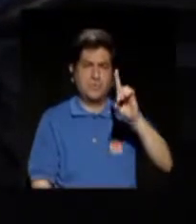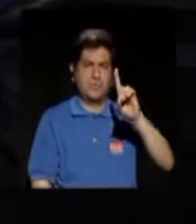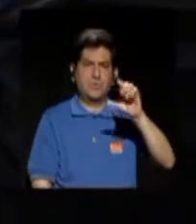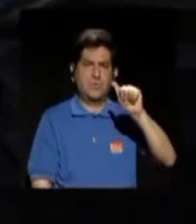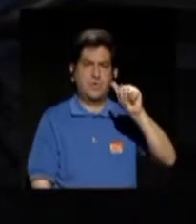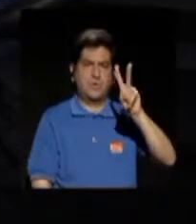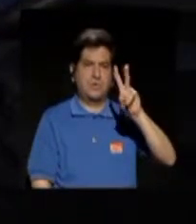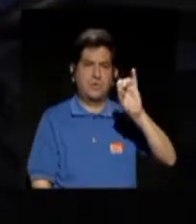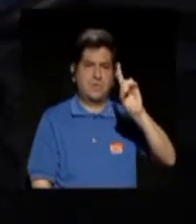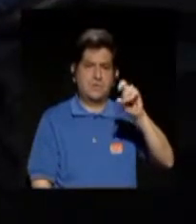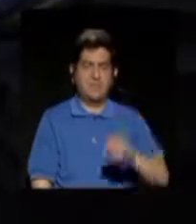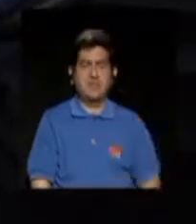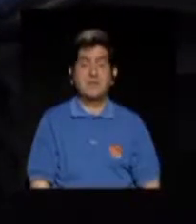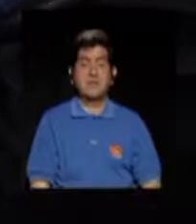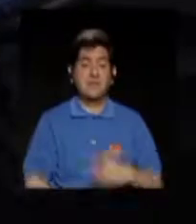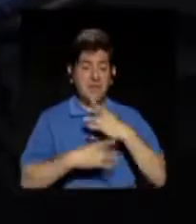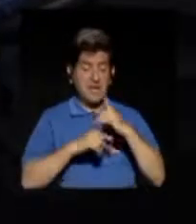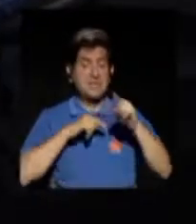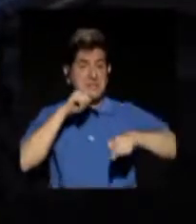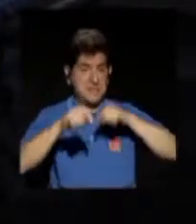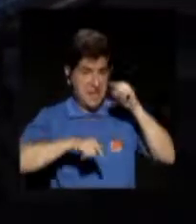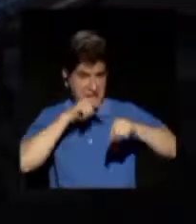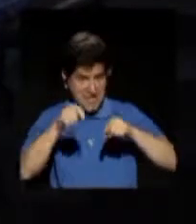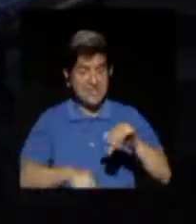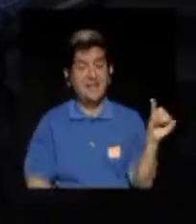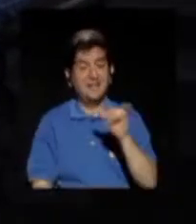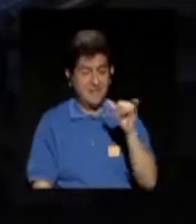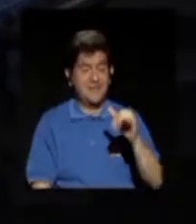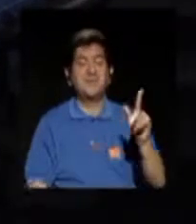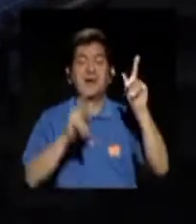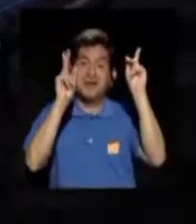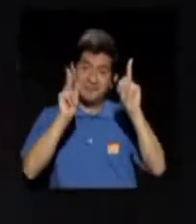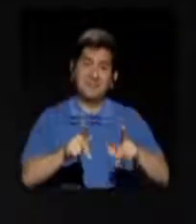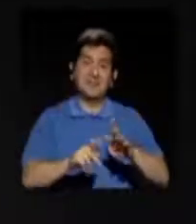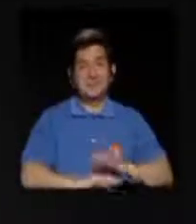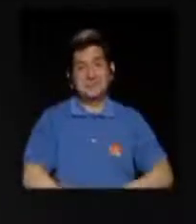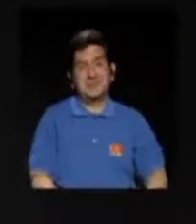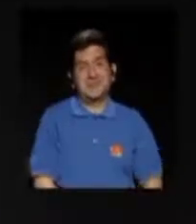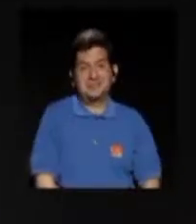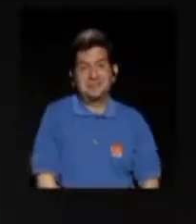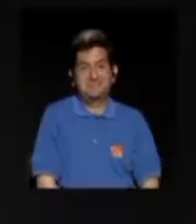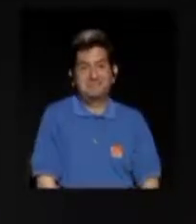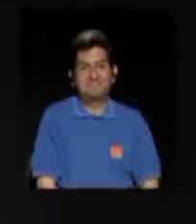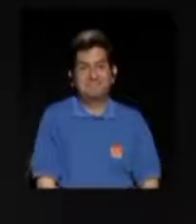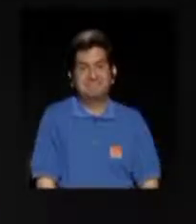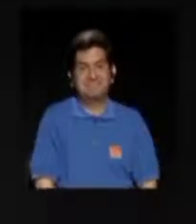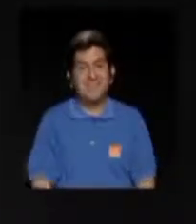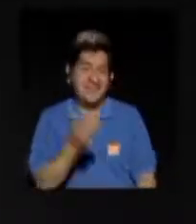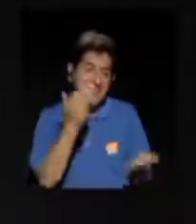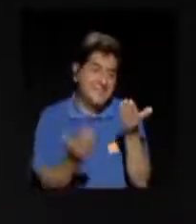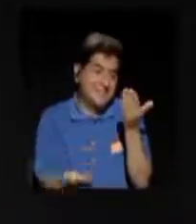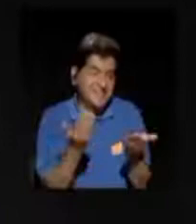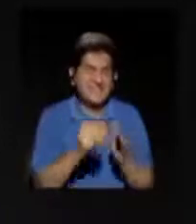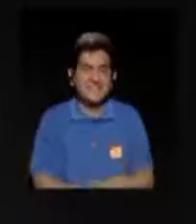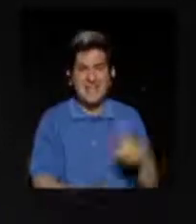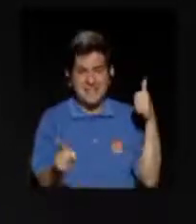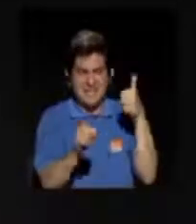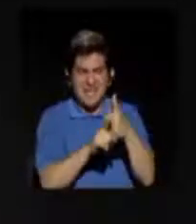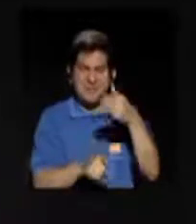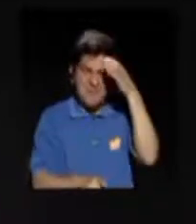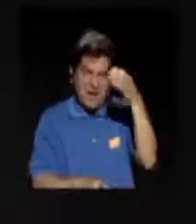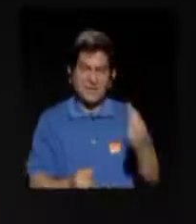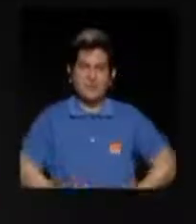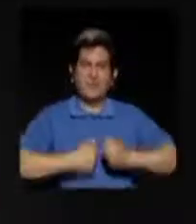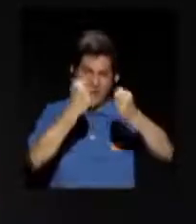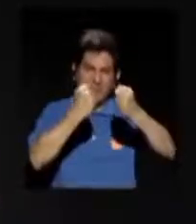que es interesante que entre las críticas también había gente pues con un impacto cultural fuerte.